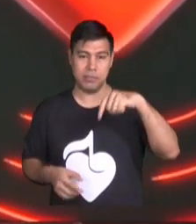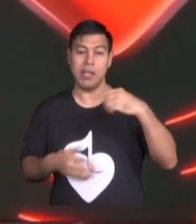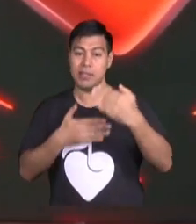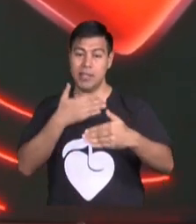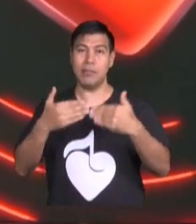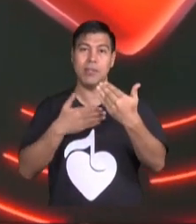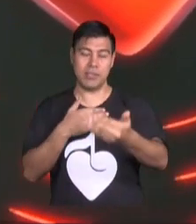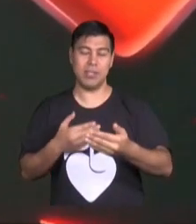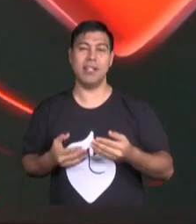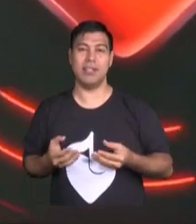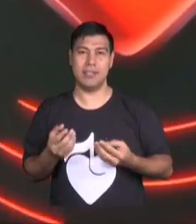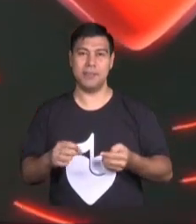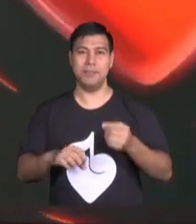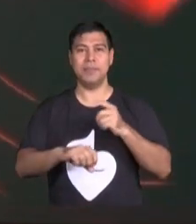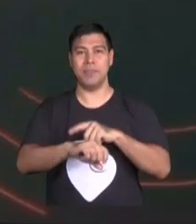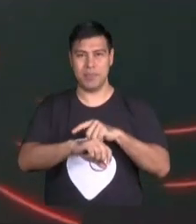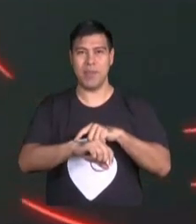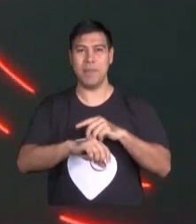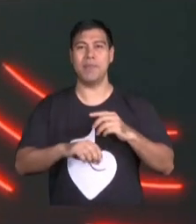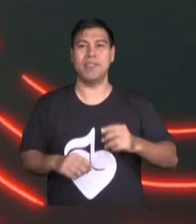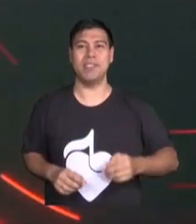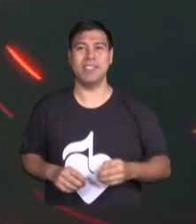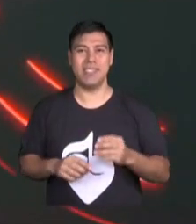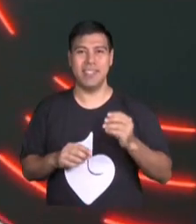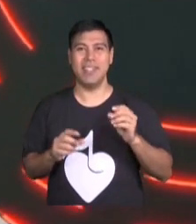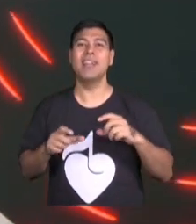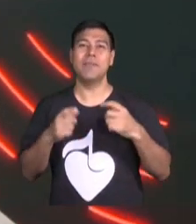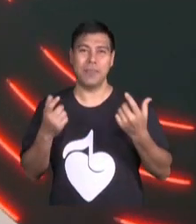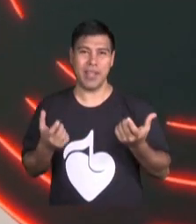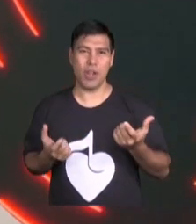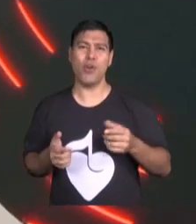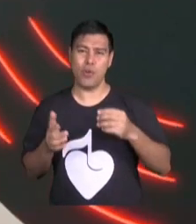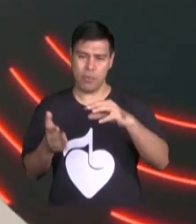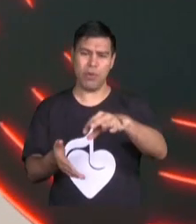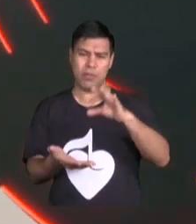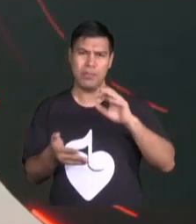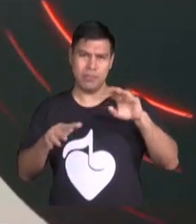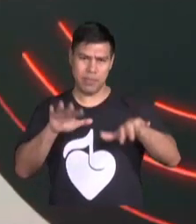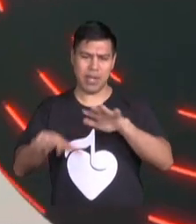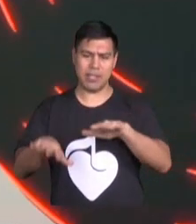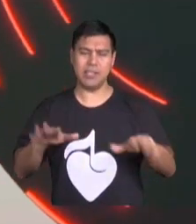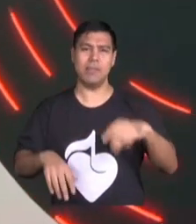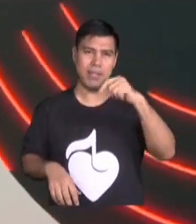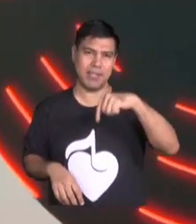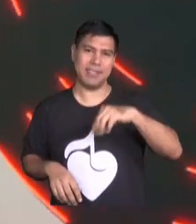con ustedes y es un honor que nos hayan podido invitar a participar también en el evento.